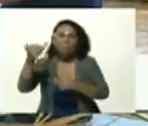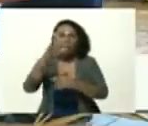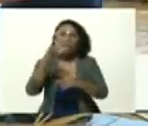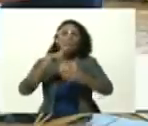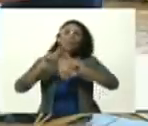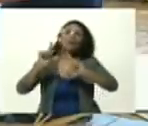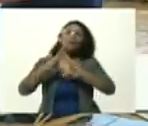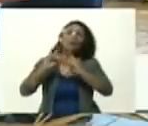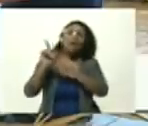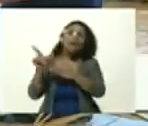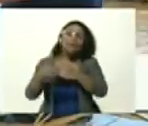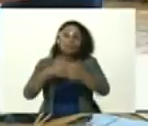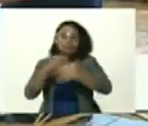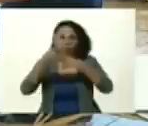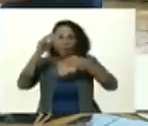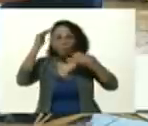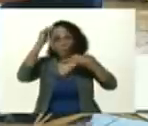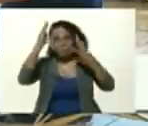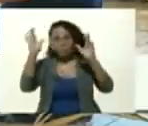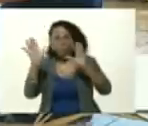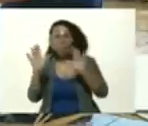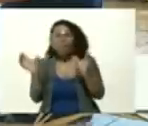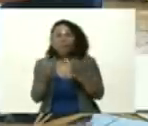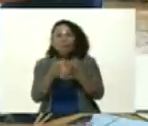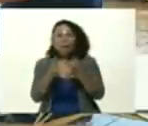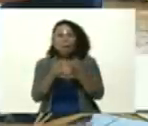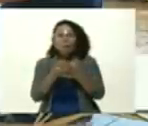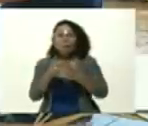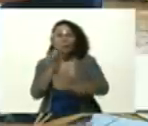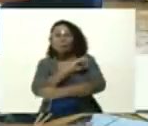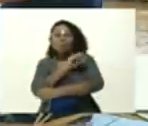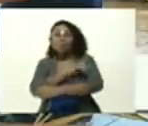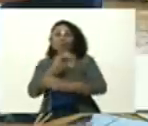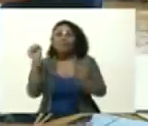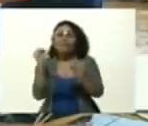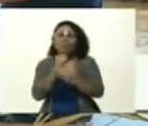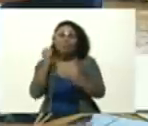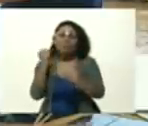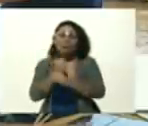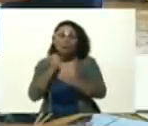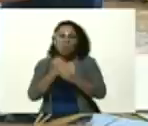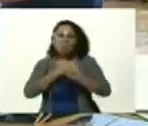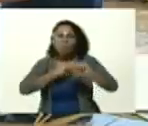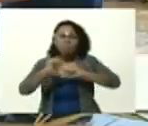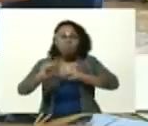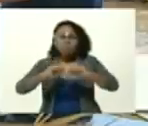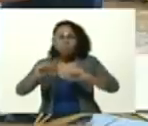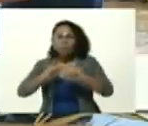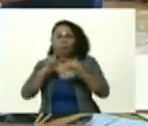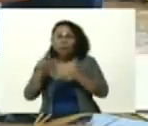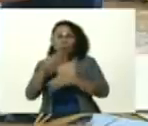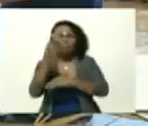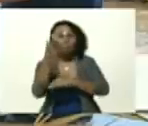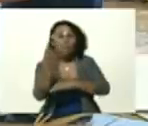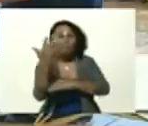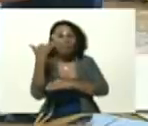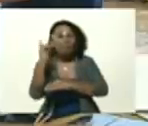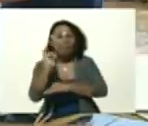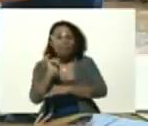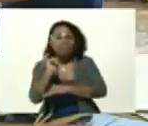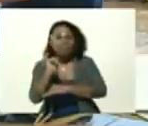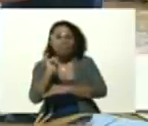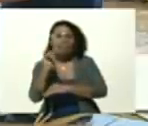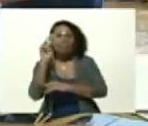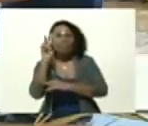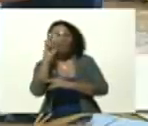Pero bueno, todo eso se está atendiendo, los equipos de protección civil están trabajando, Son para que usted tenga, para que